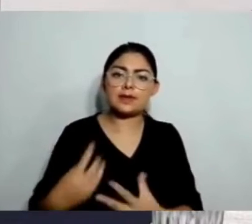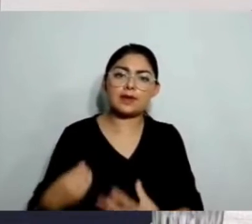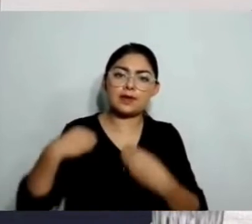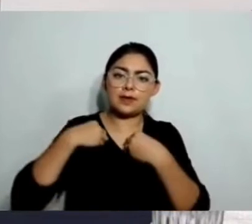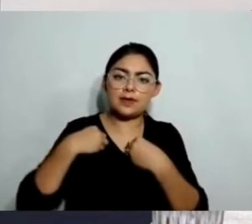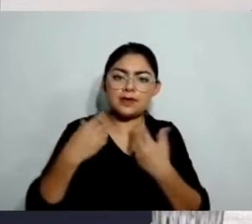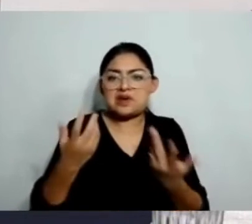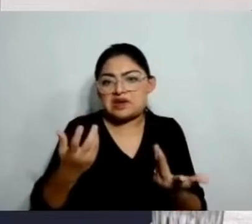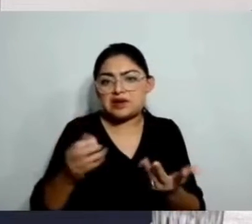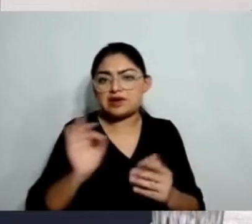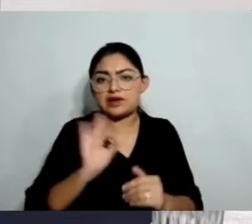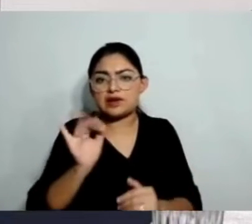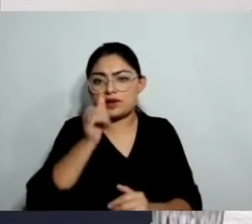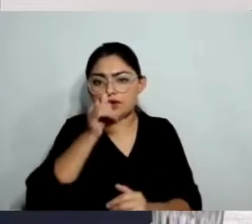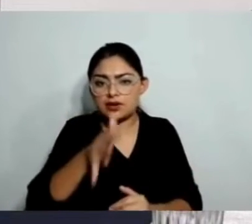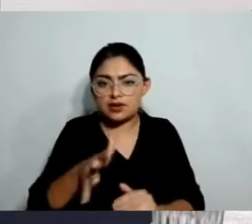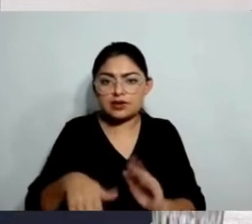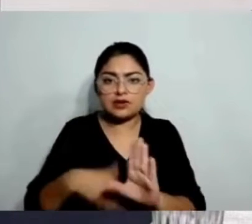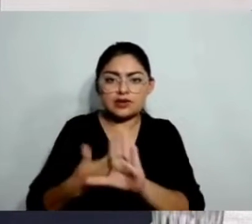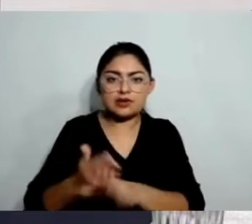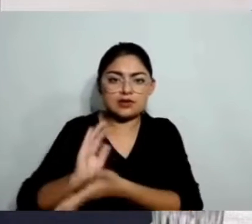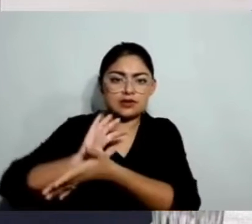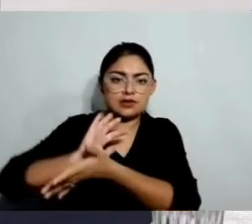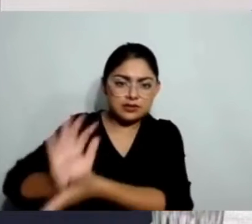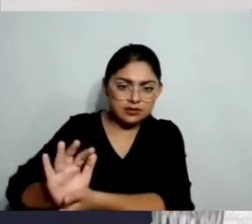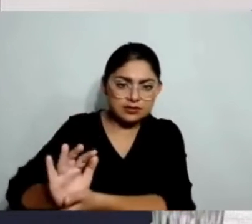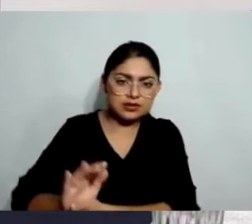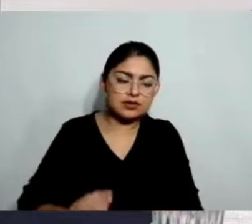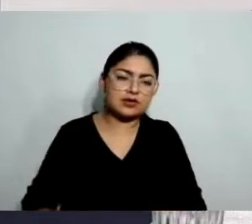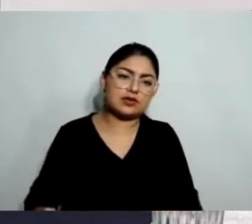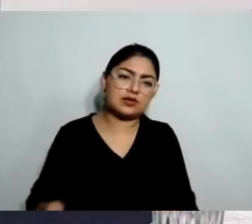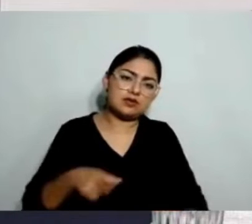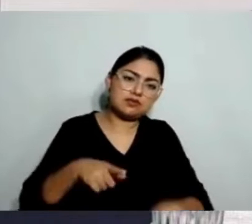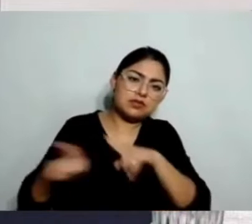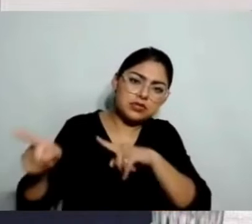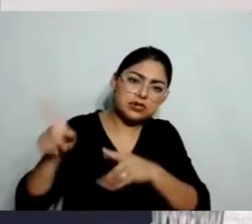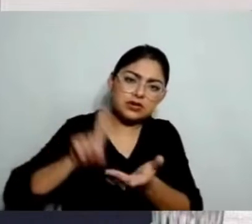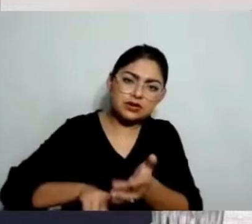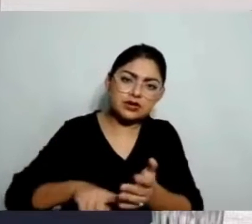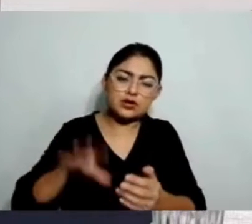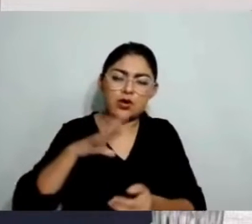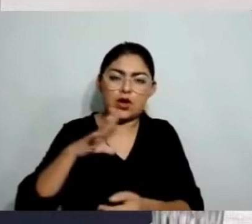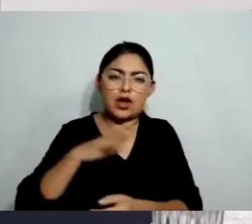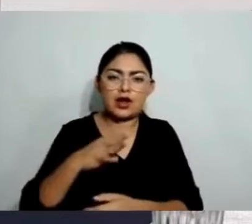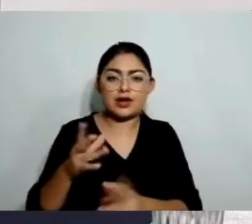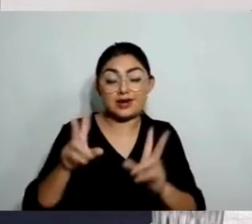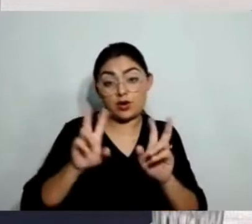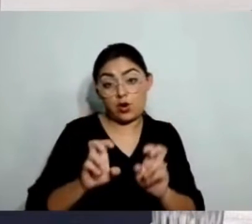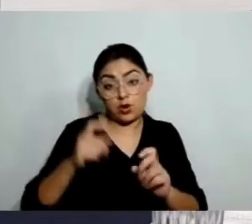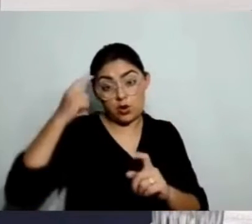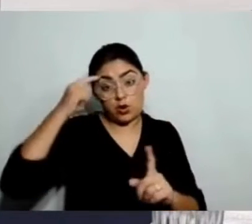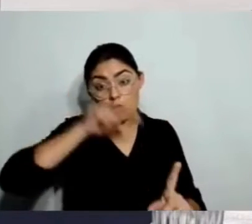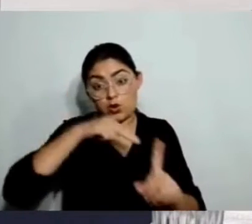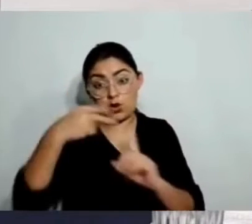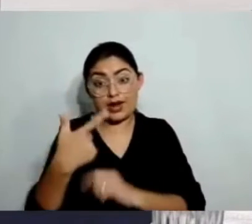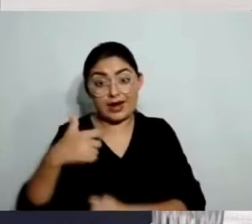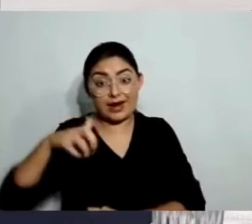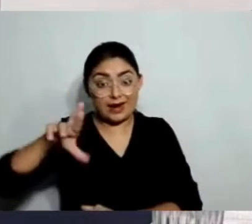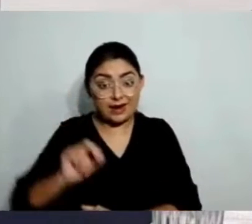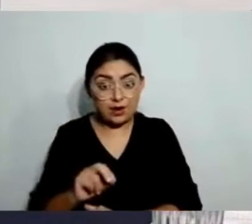insultos discriminatorios con sesgos de género que se hacen en el contexto de un una